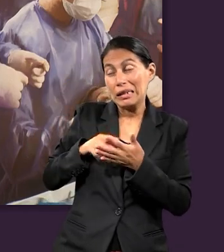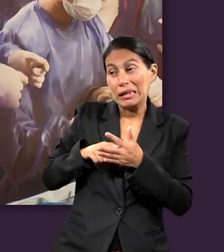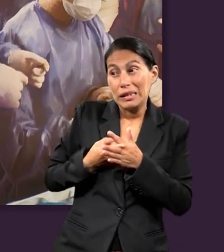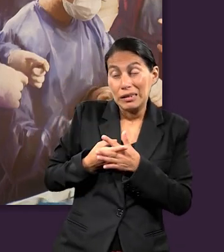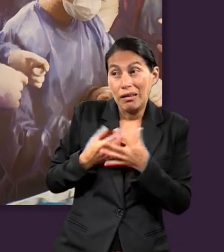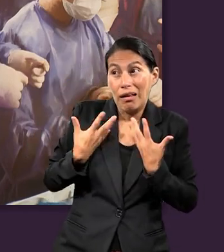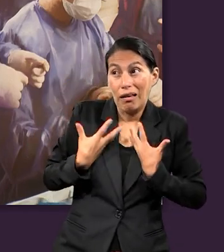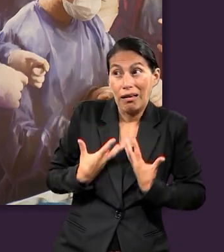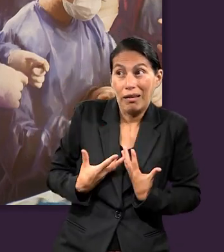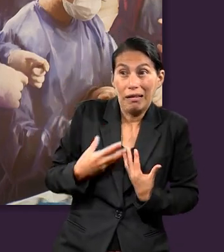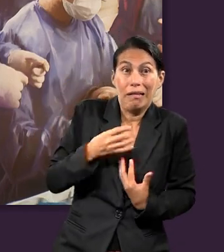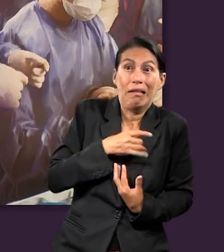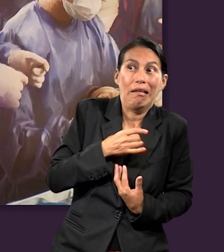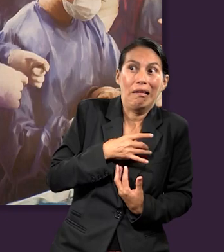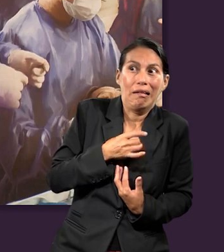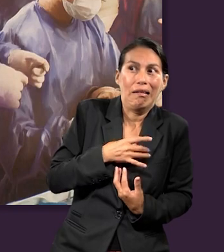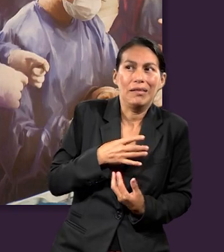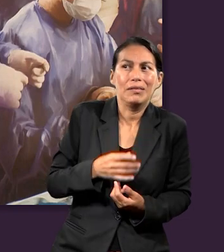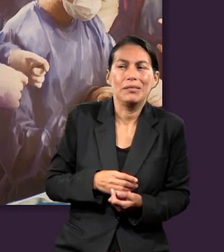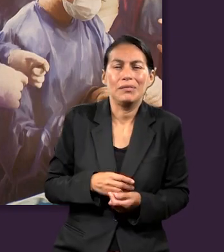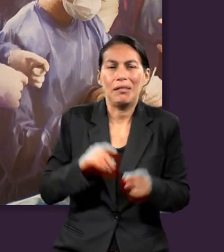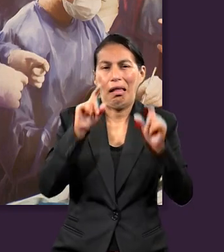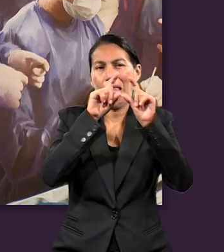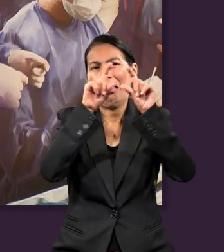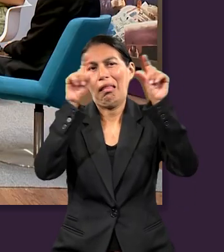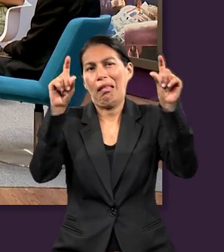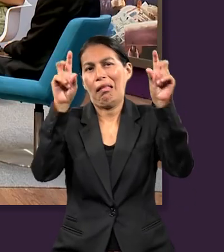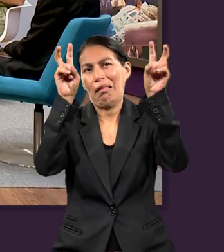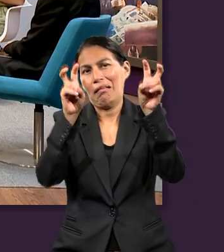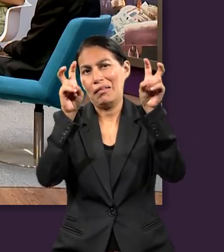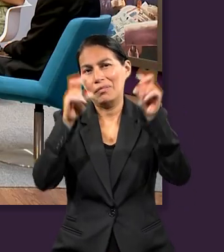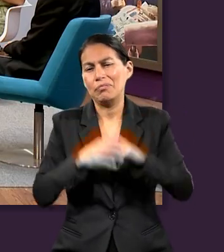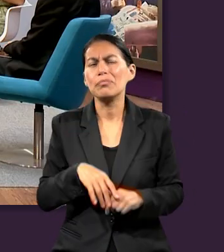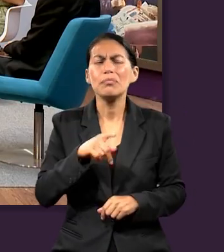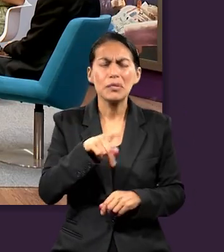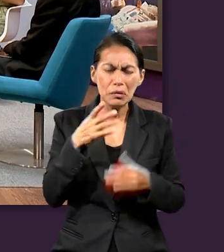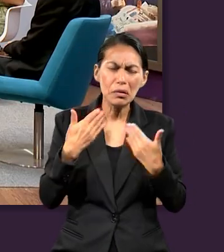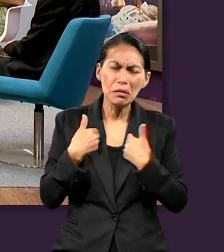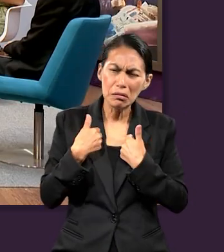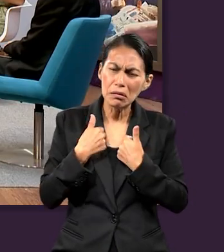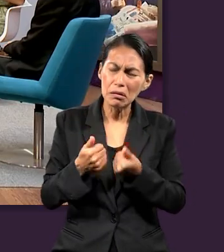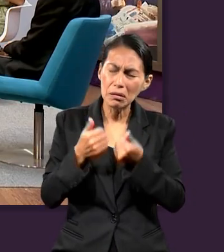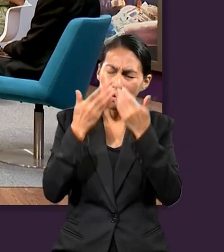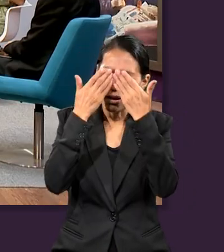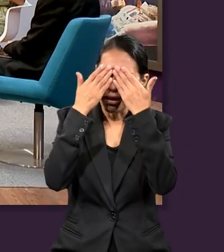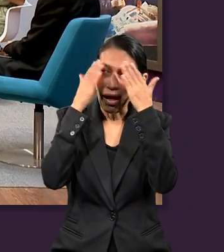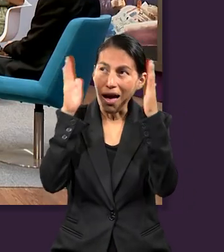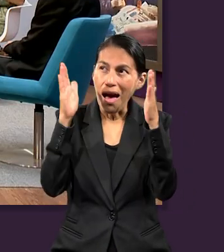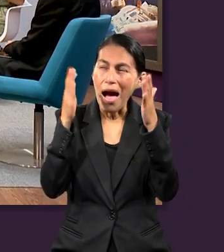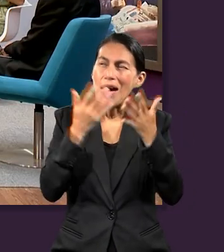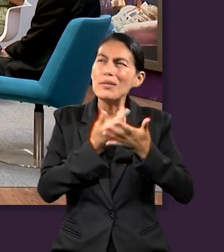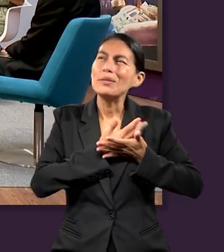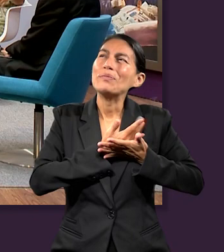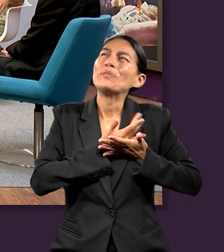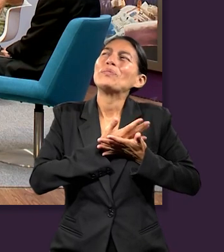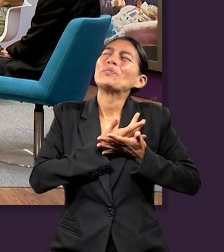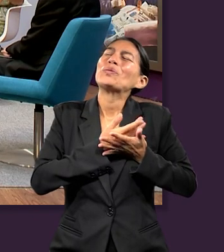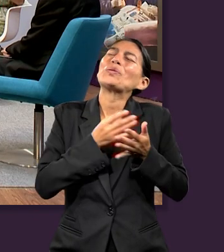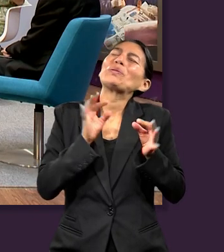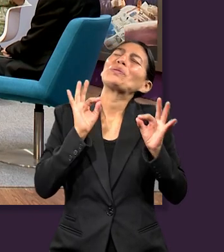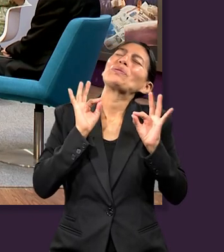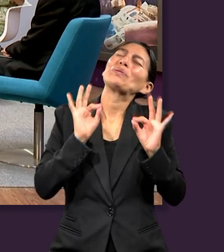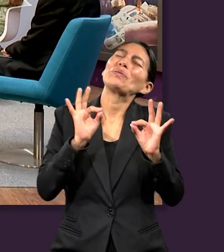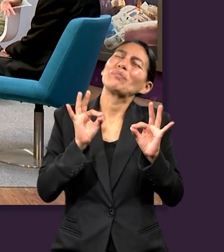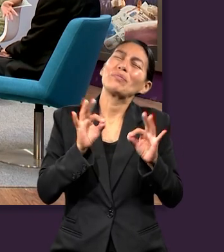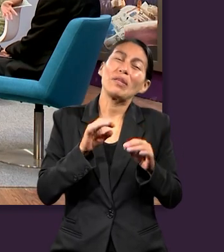me me asustaba un poco sobre todo por el título que tiene es que hay esperanza después de tanta confusión de tanto